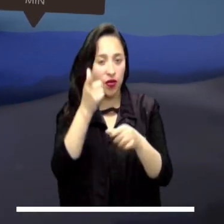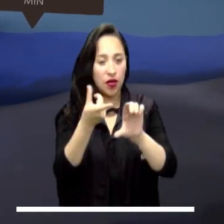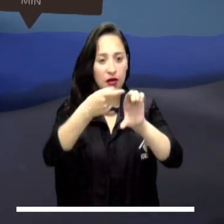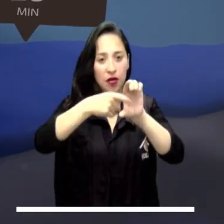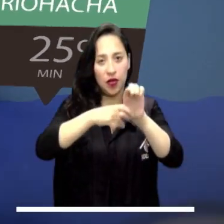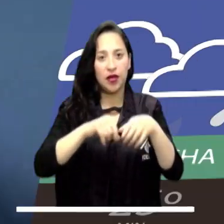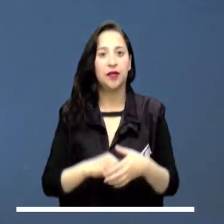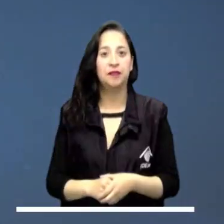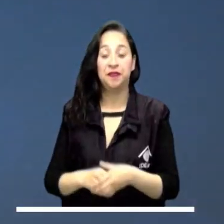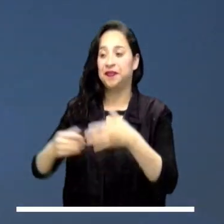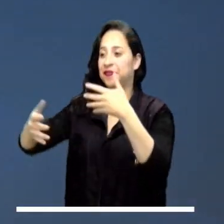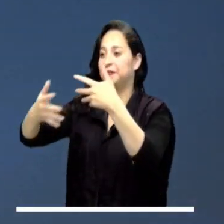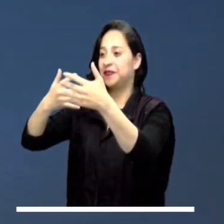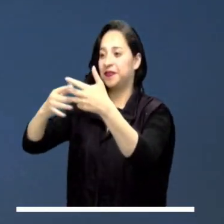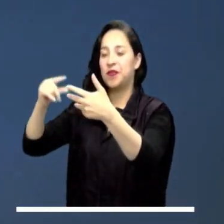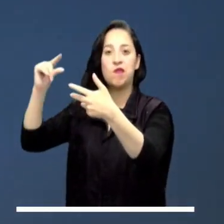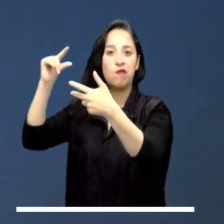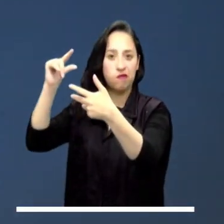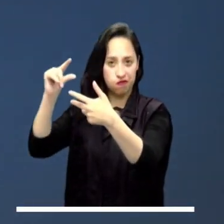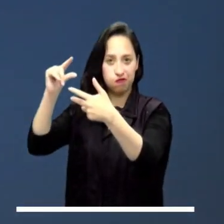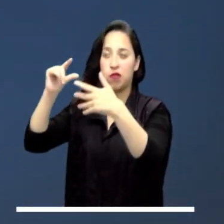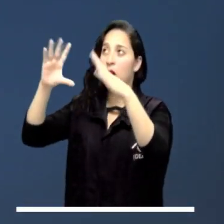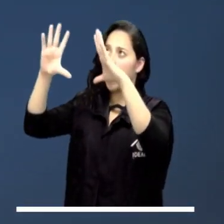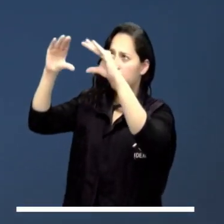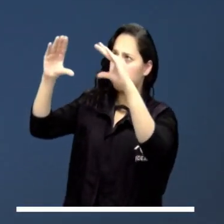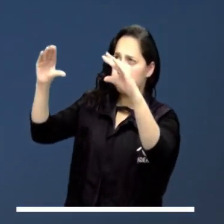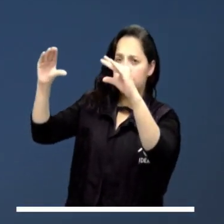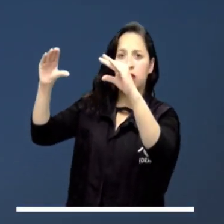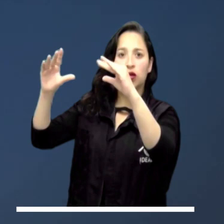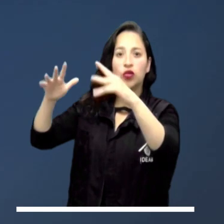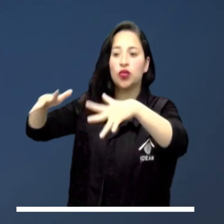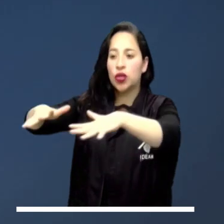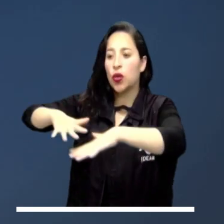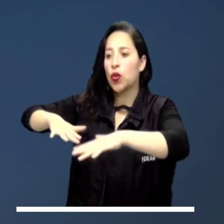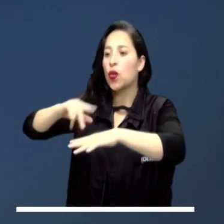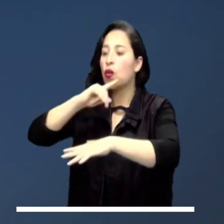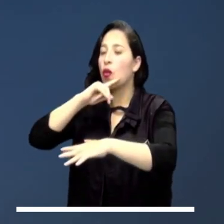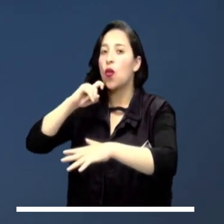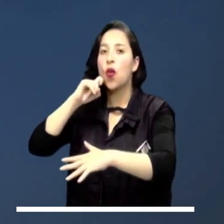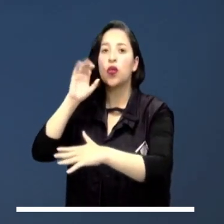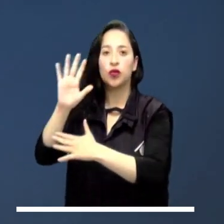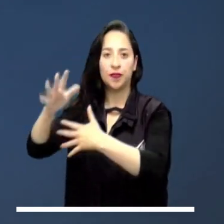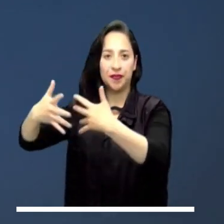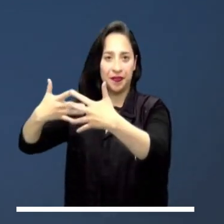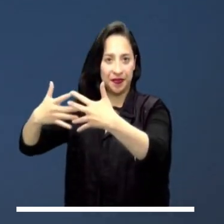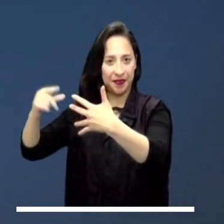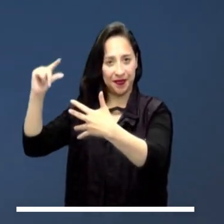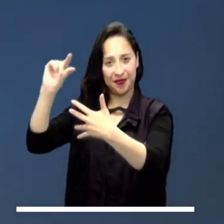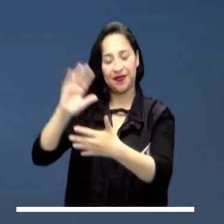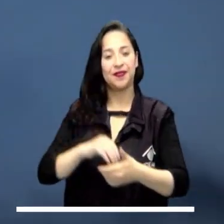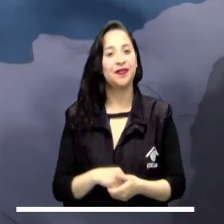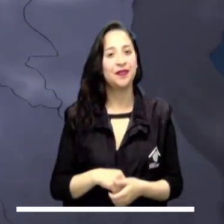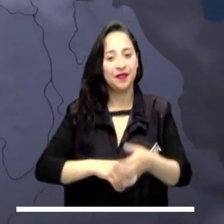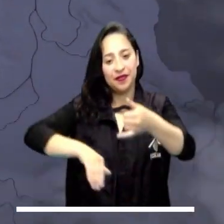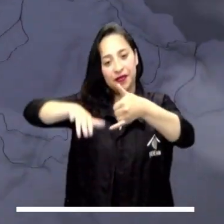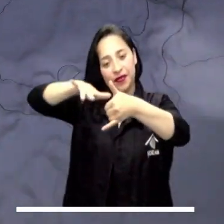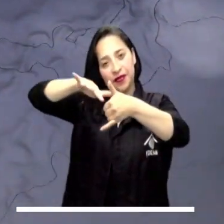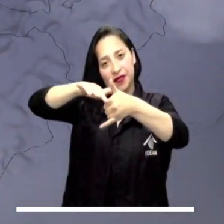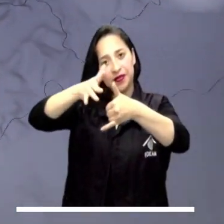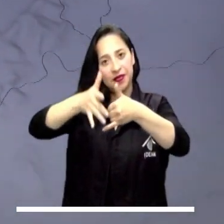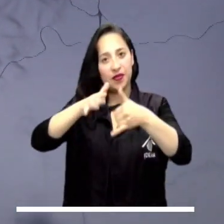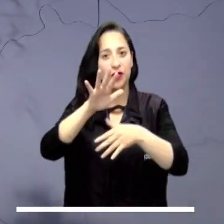guajira san andrés continuará presentando condiciones nombradas con tiempos de que sobre la mayor parte del área insular